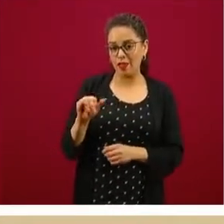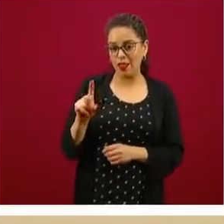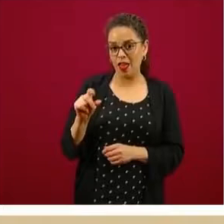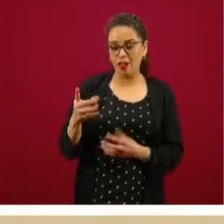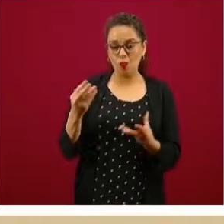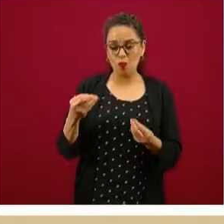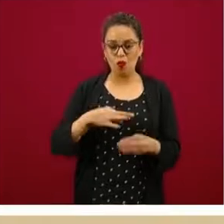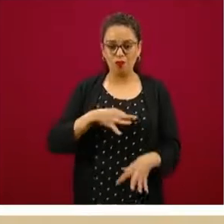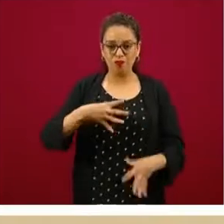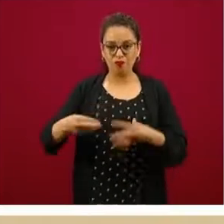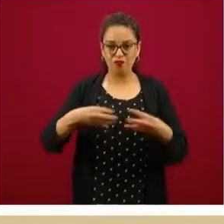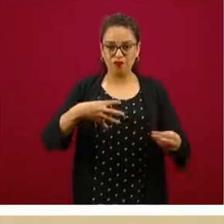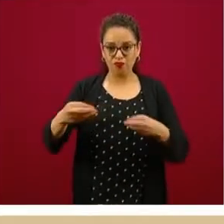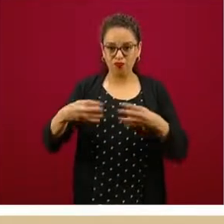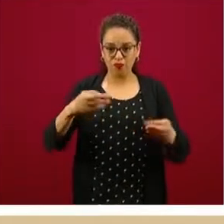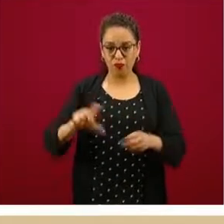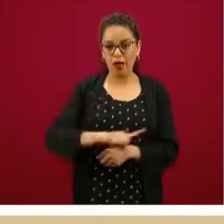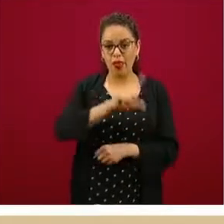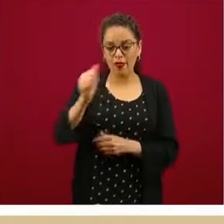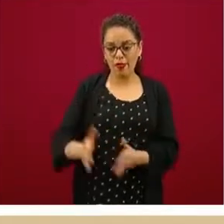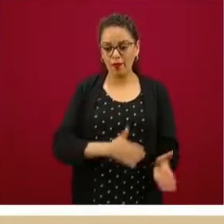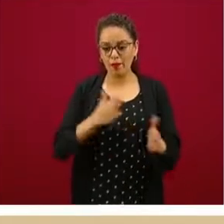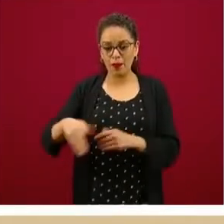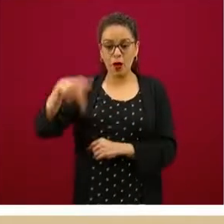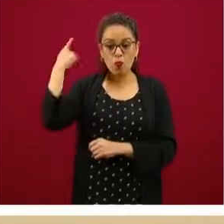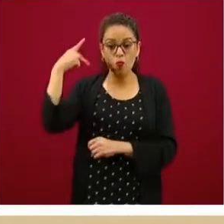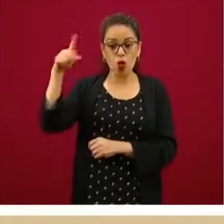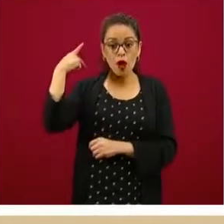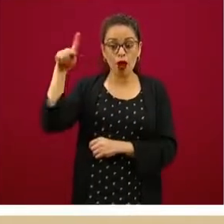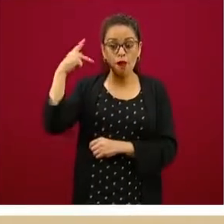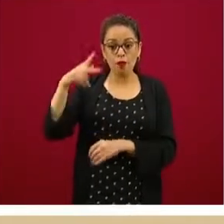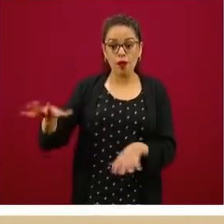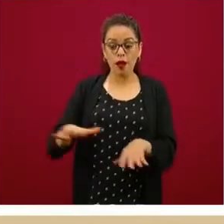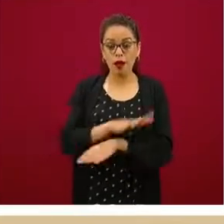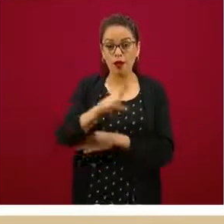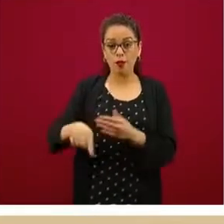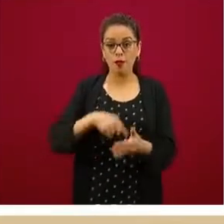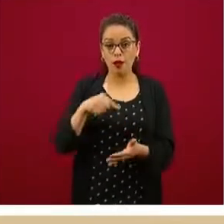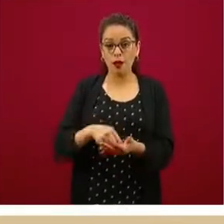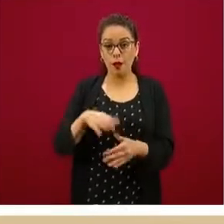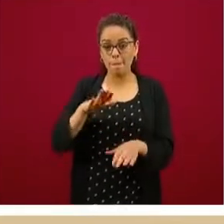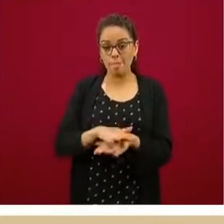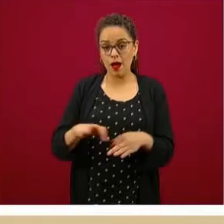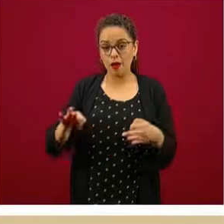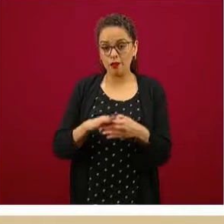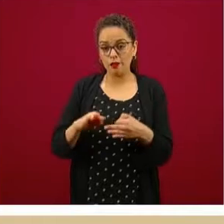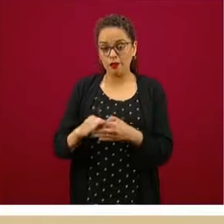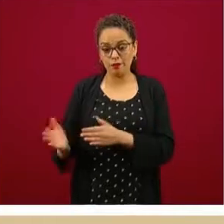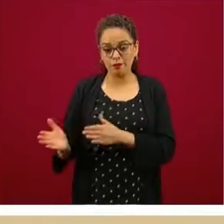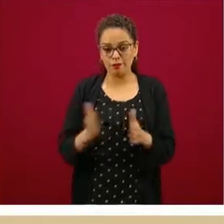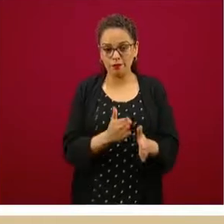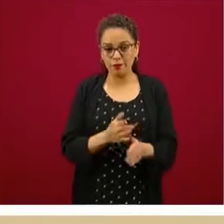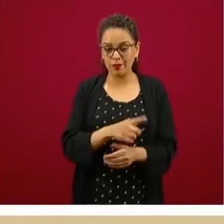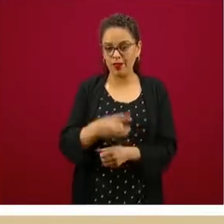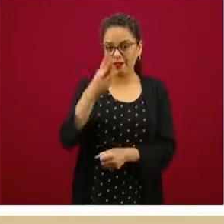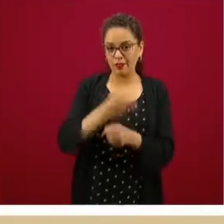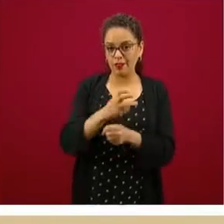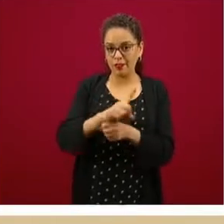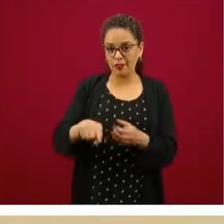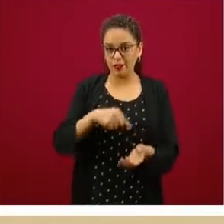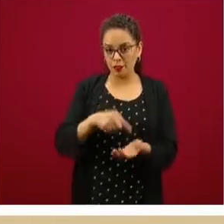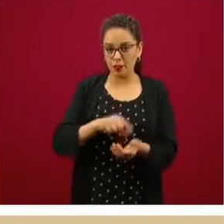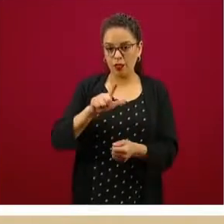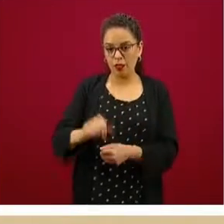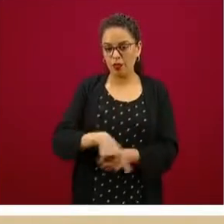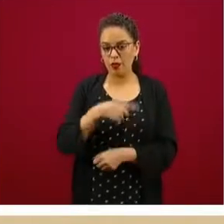algunos cambios. Puebla cambia de lugar, empieza a estar más cerca, está en el tercer lugar. Le sigue Tabasco, que antes